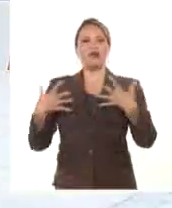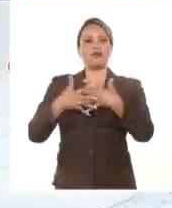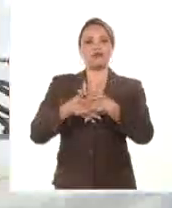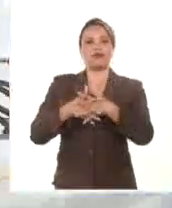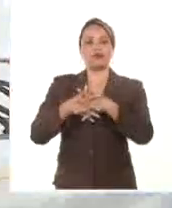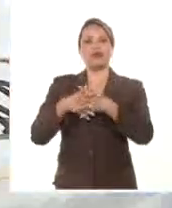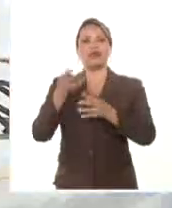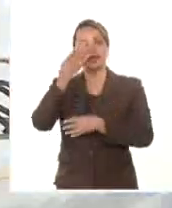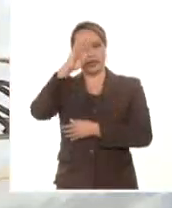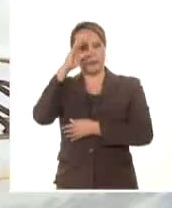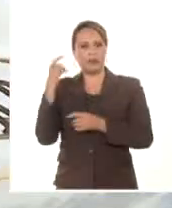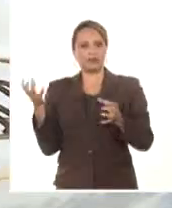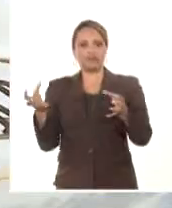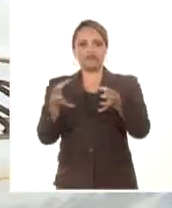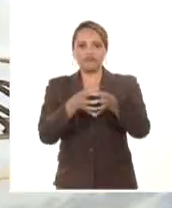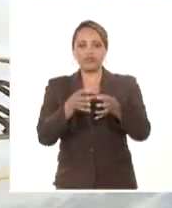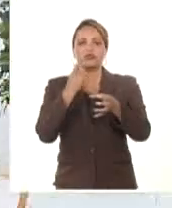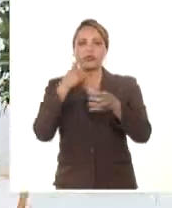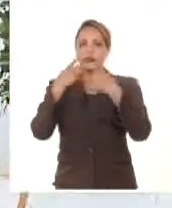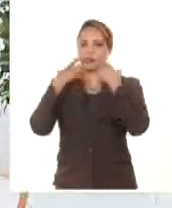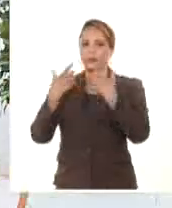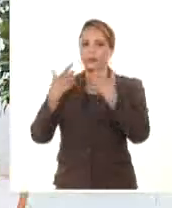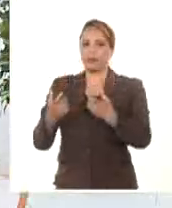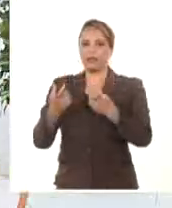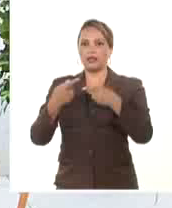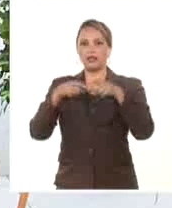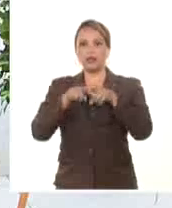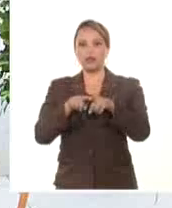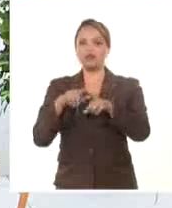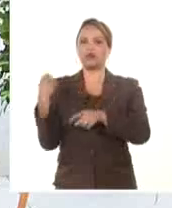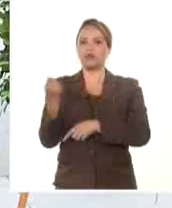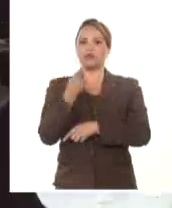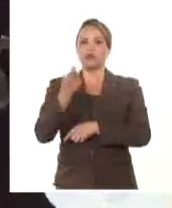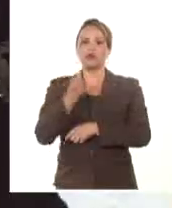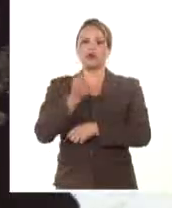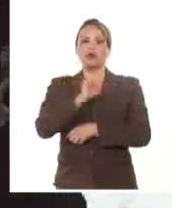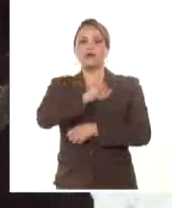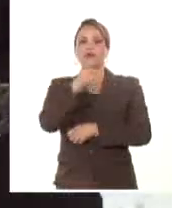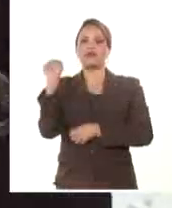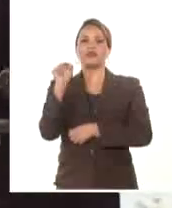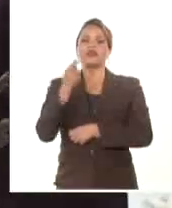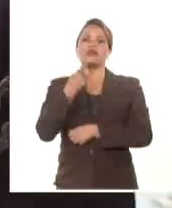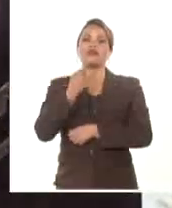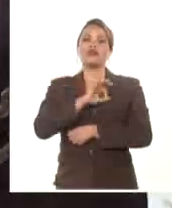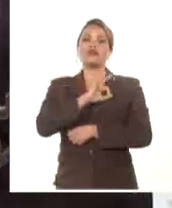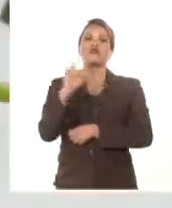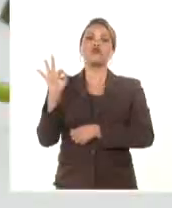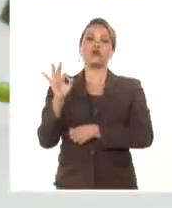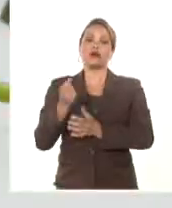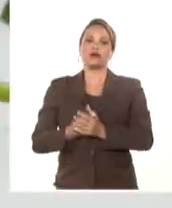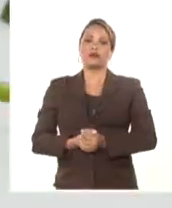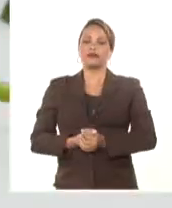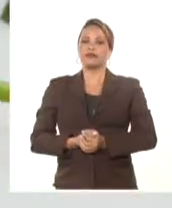patriotismo son nuestros baluartes y bajo su amparo seremos invencibles. Desde Santiago de Cuba, el